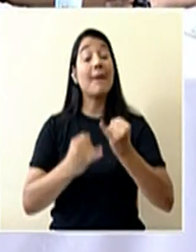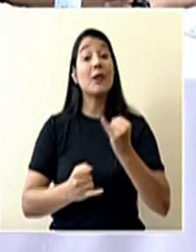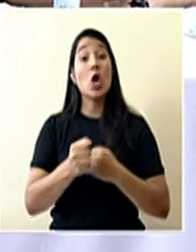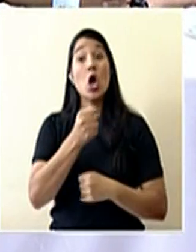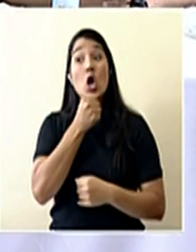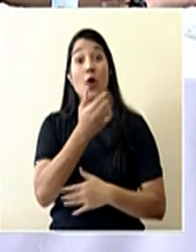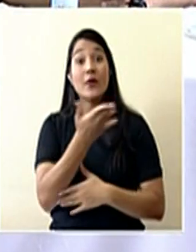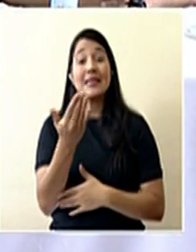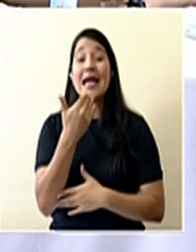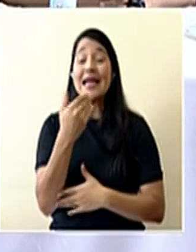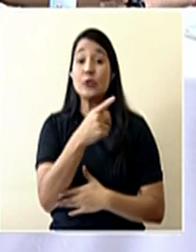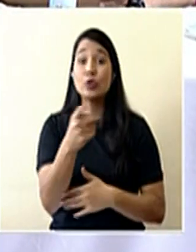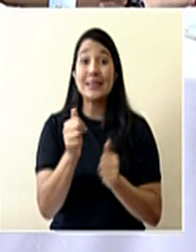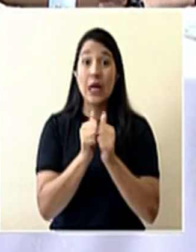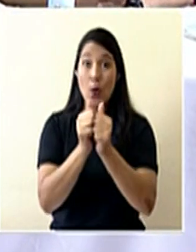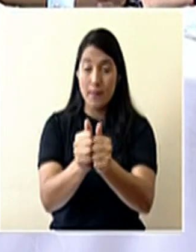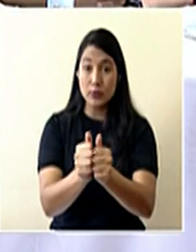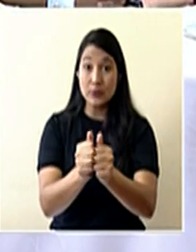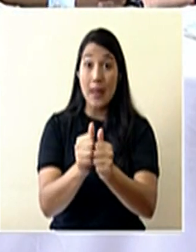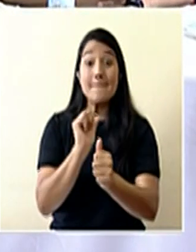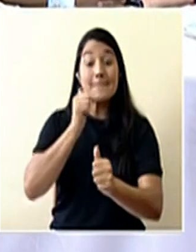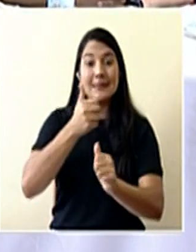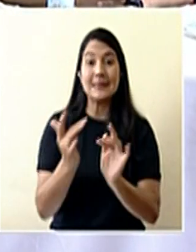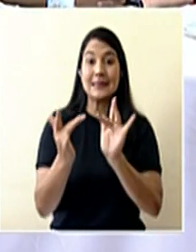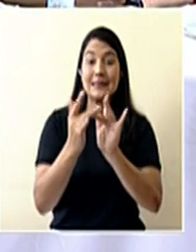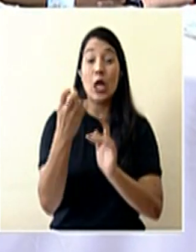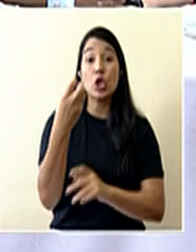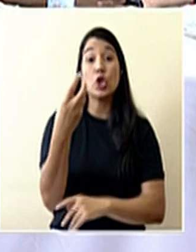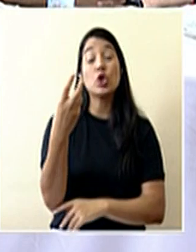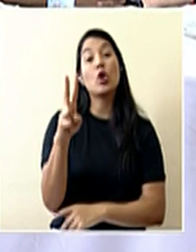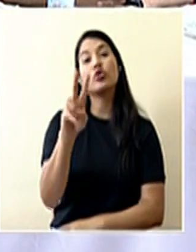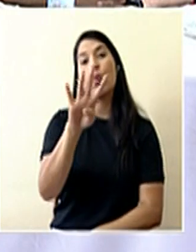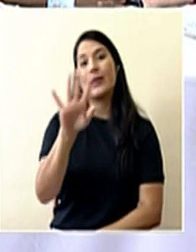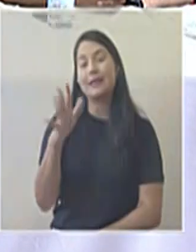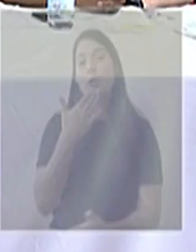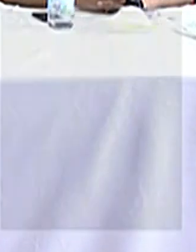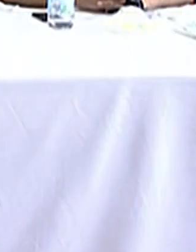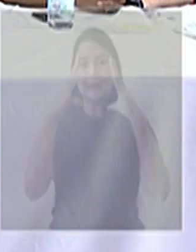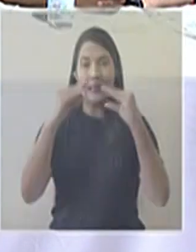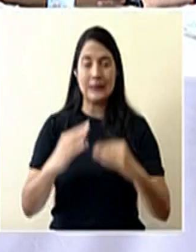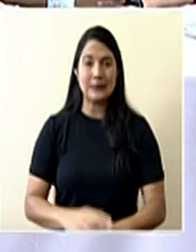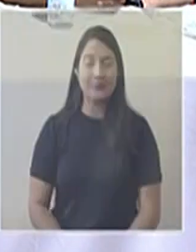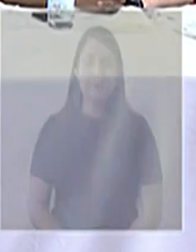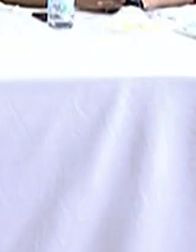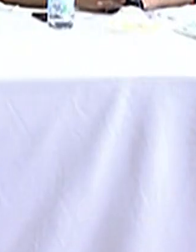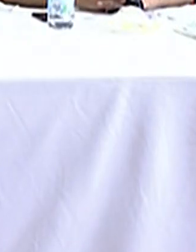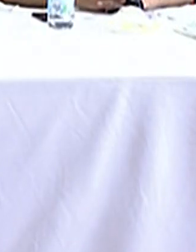conferencia. Gracias por acompañarnos y nos sintonizamos mañana a ser las 12:45. Buenas tardes.